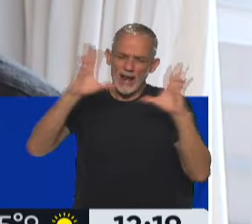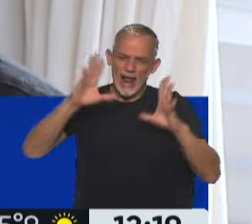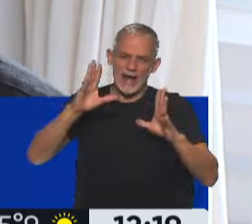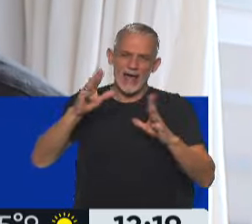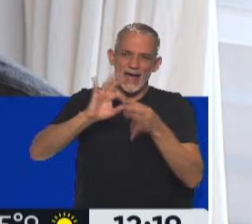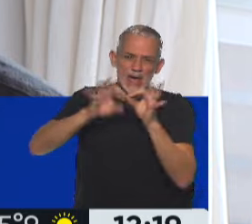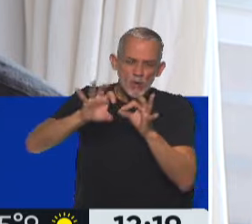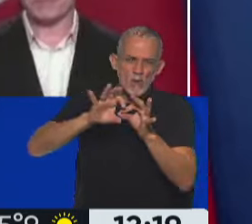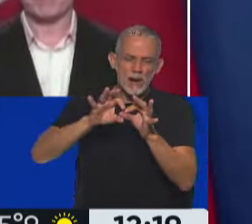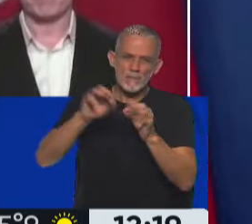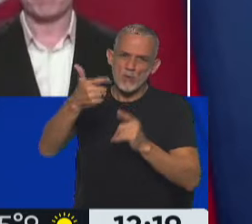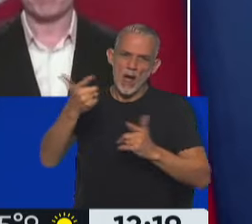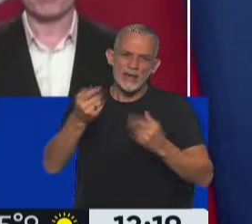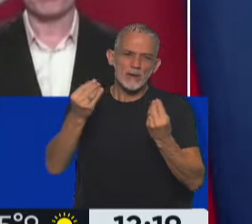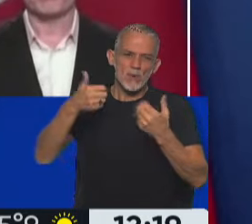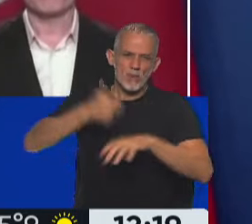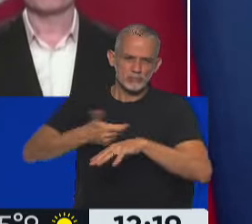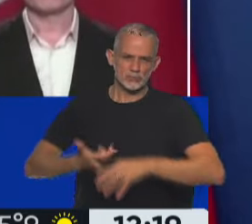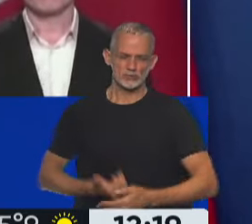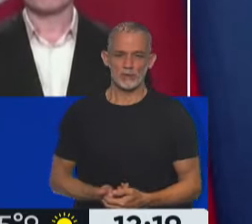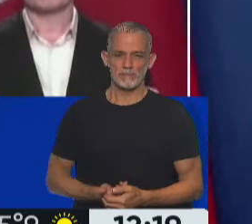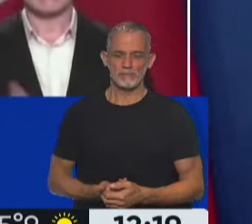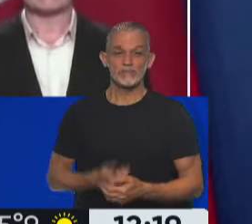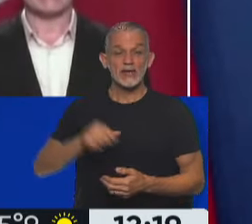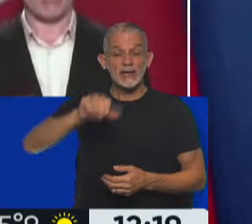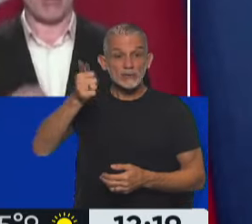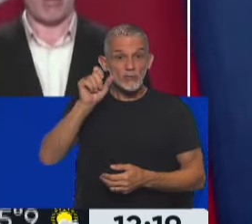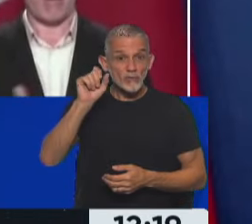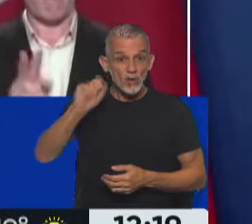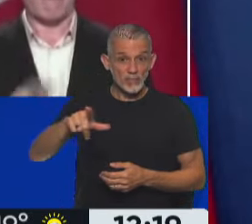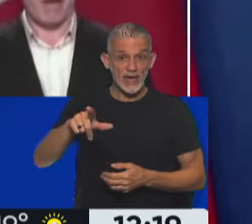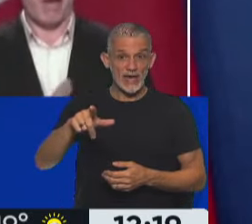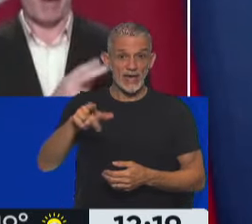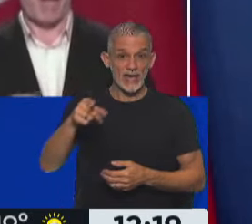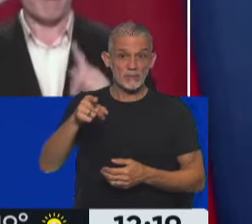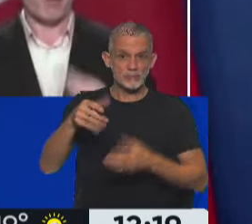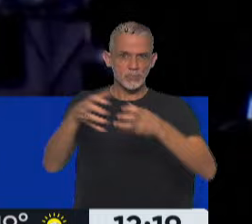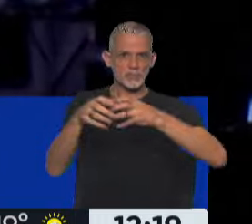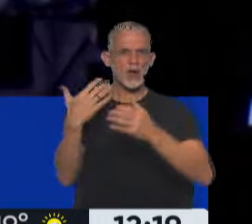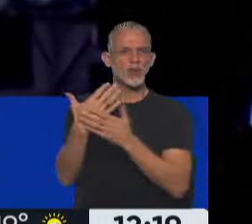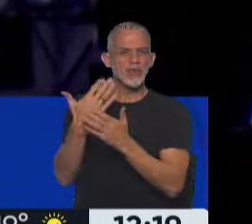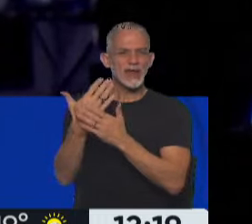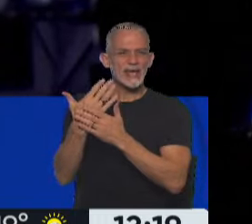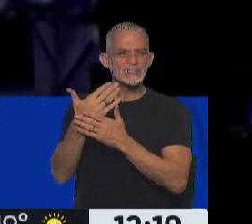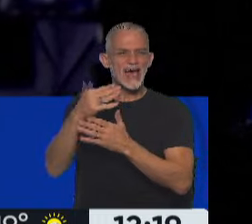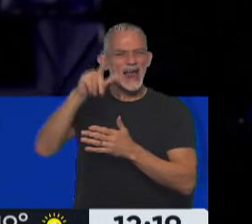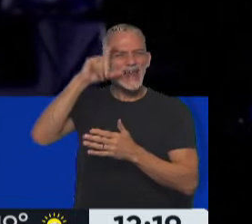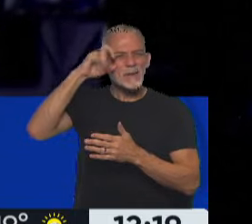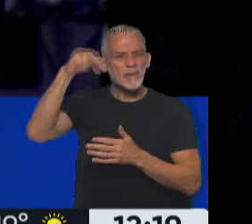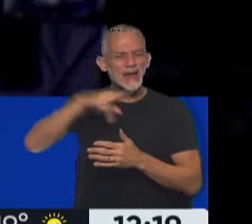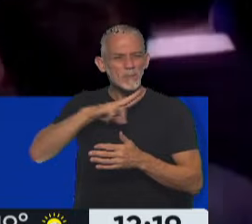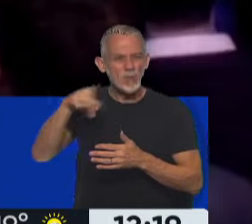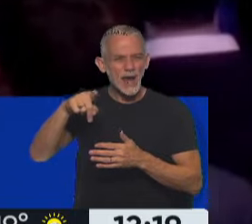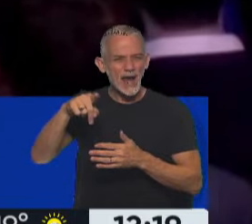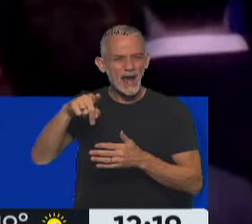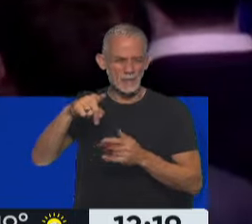Europa frente al conflicto en Ucrania. El triunfo del partido de derecha, ¿no? Del de Marine Le Pen, que ya no está